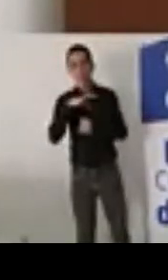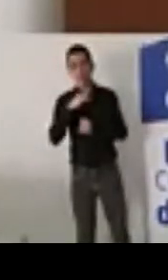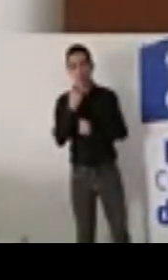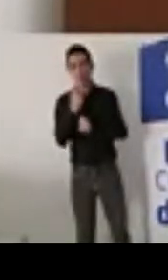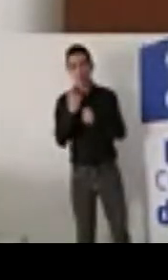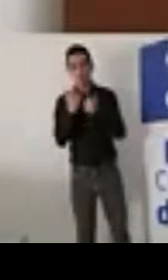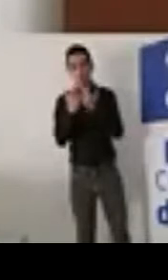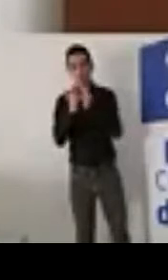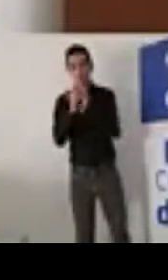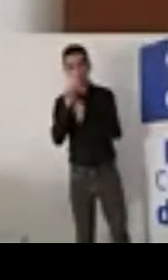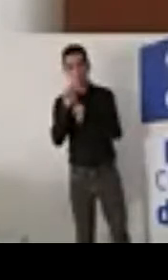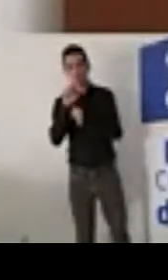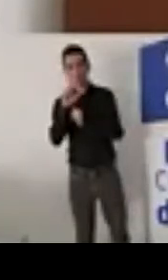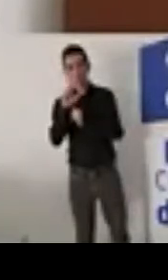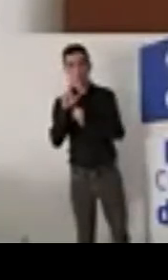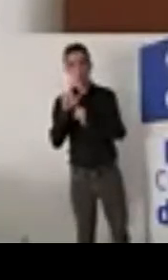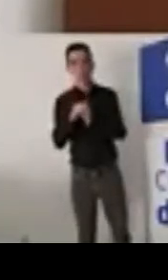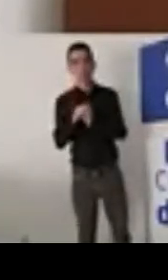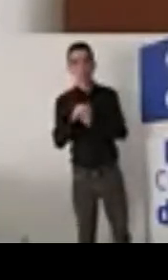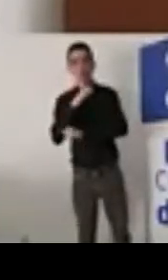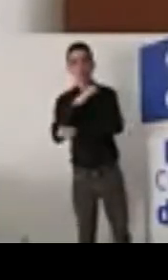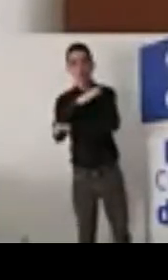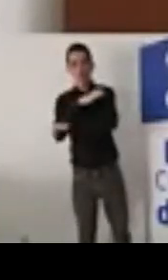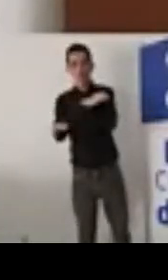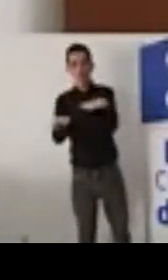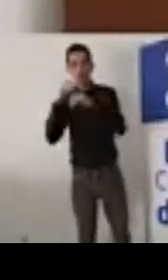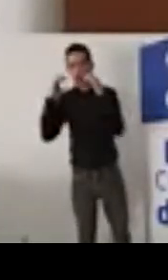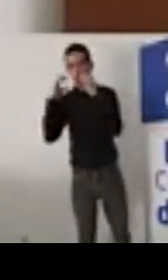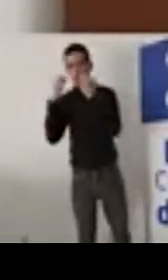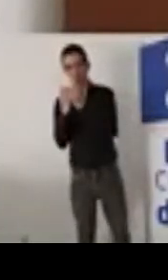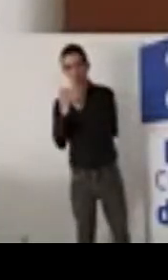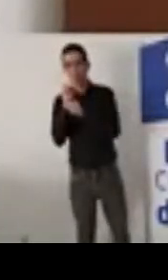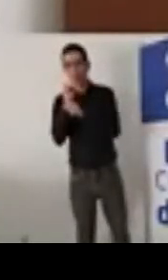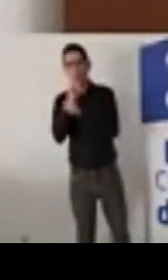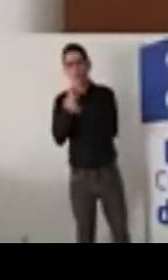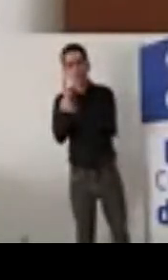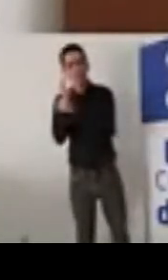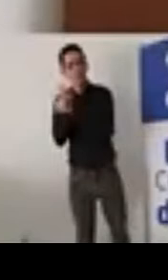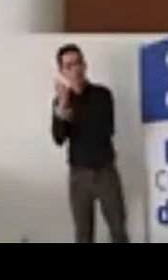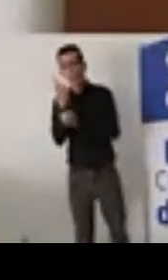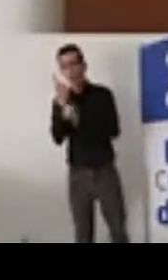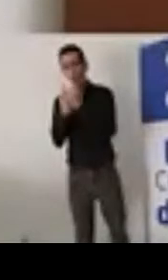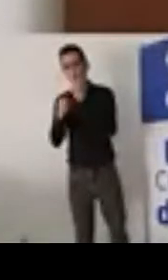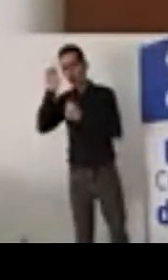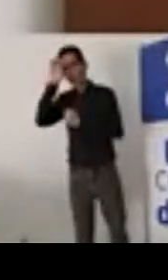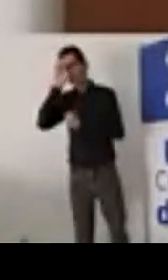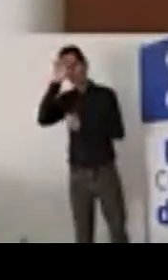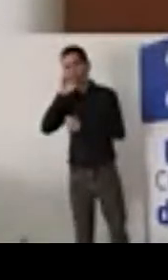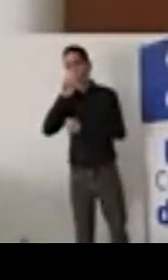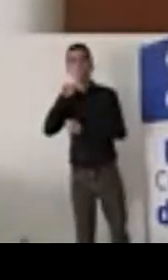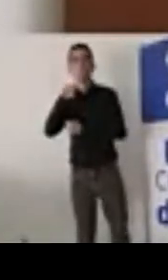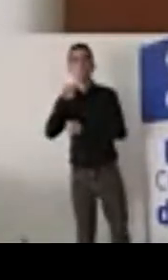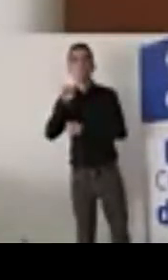y internacionales. Vamos a tener a la señora Mariela Pérez Sandy, de la Fundación de